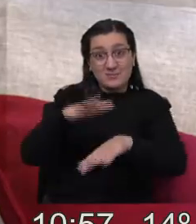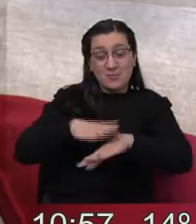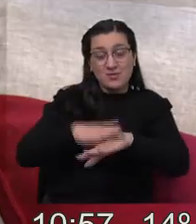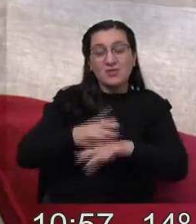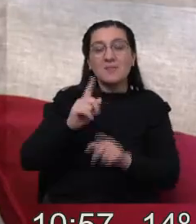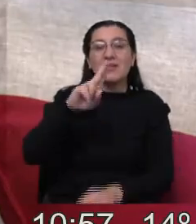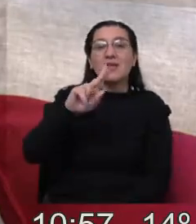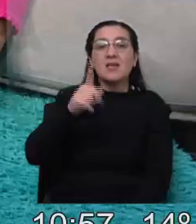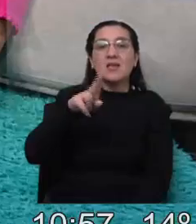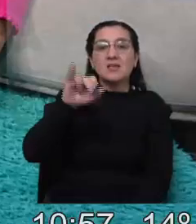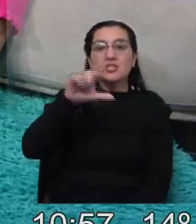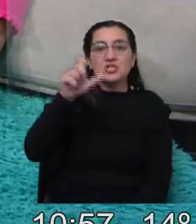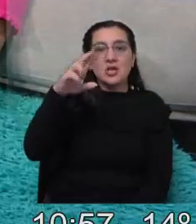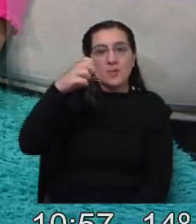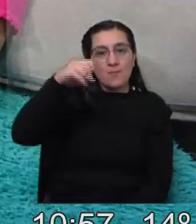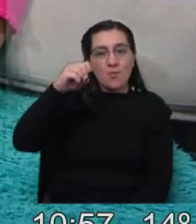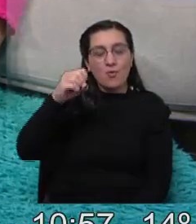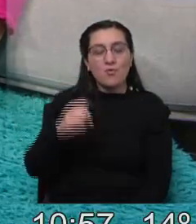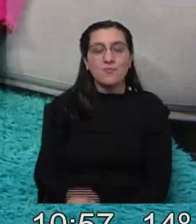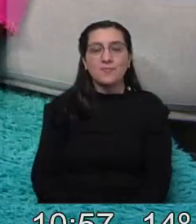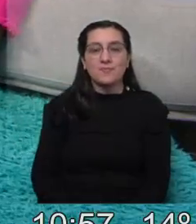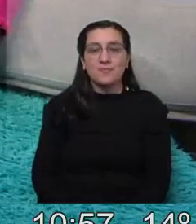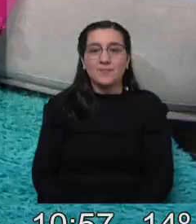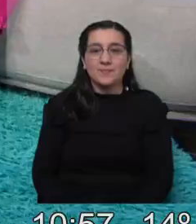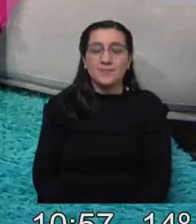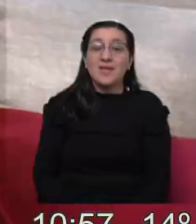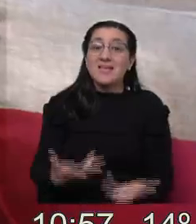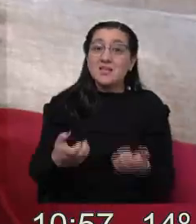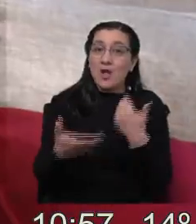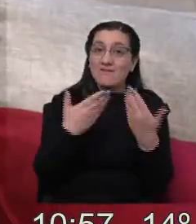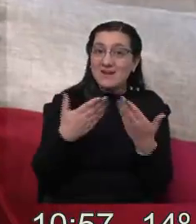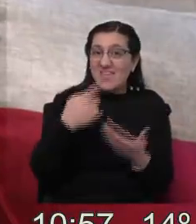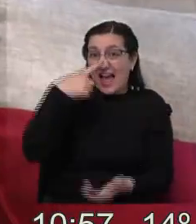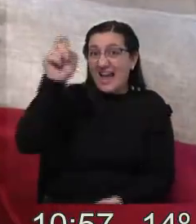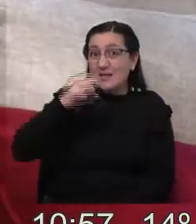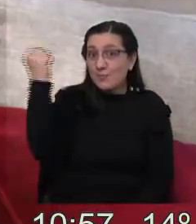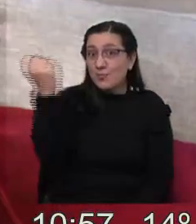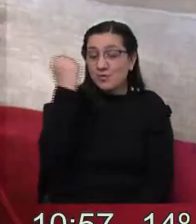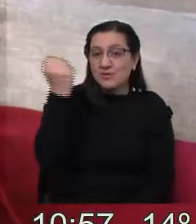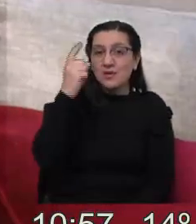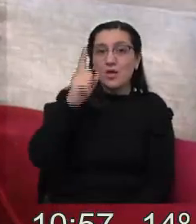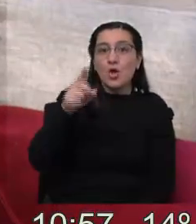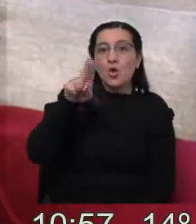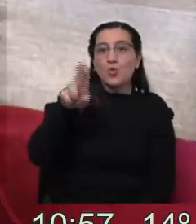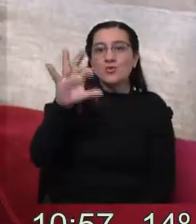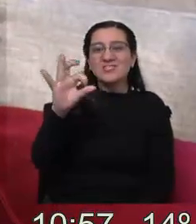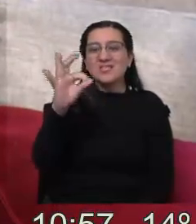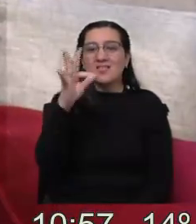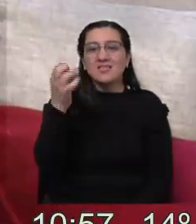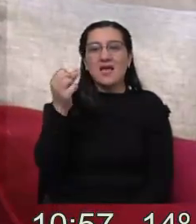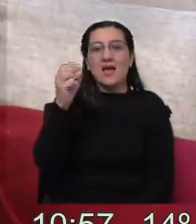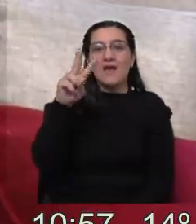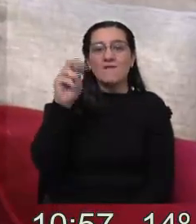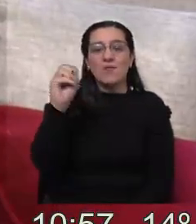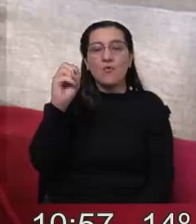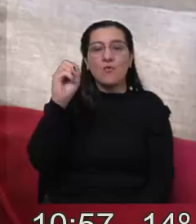Bonifón, que es uno de nuestros directores de TV, el Fede Sosa. Y quiero hablar de alguien muy importante en nuestra casa, que es Gustavo Ventura. Gustavo Ventura, que